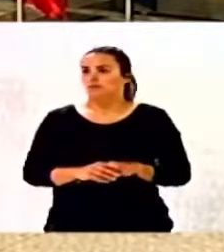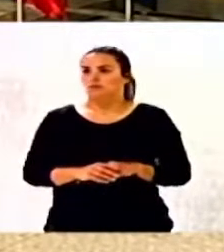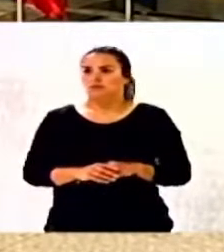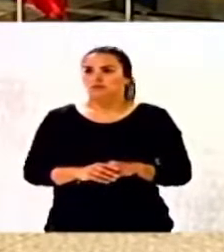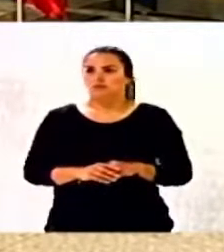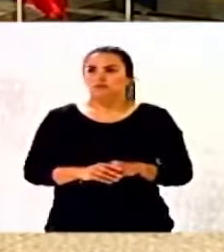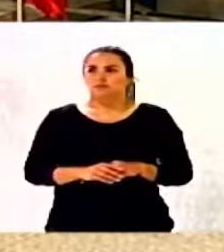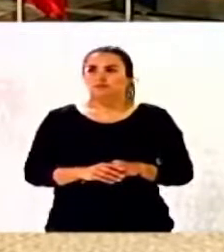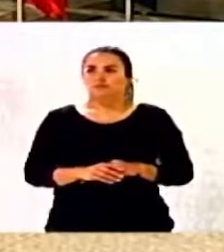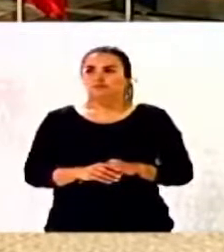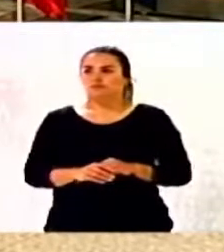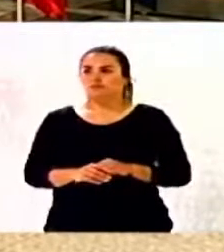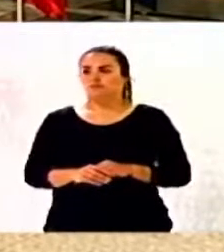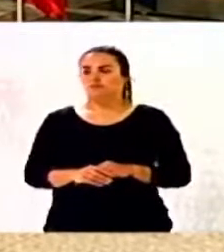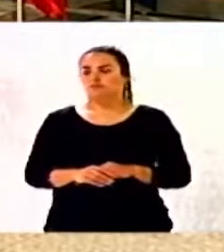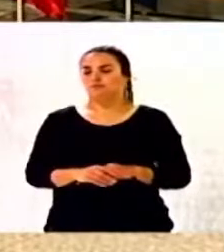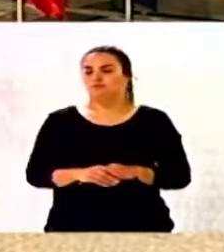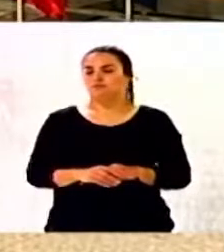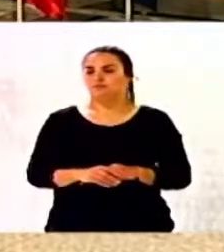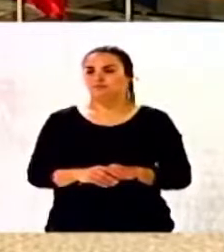Sí, estamos.